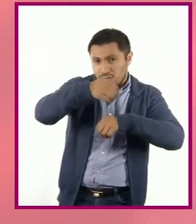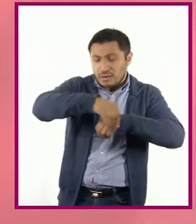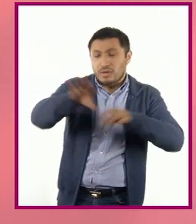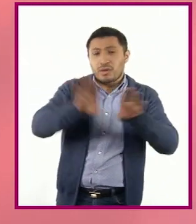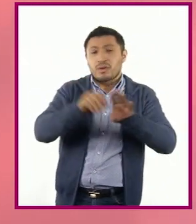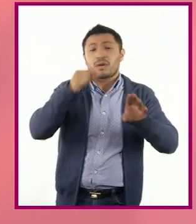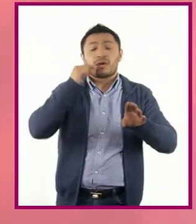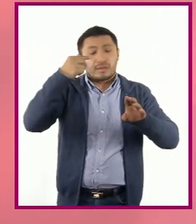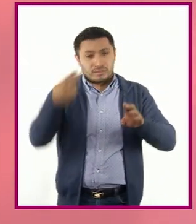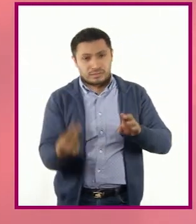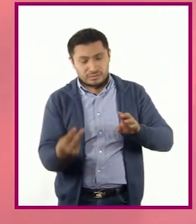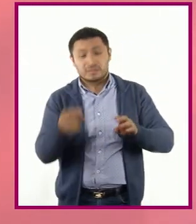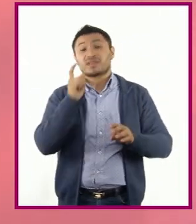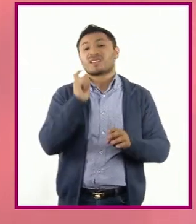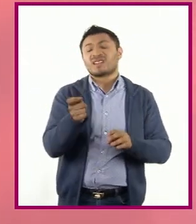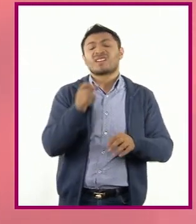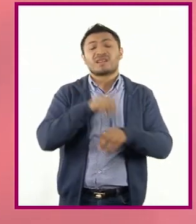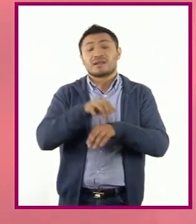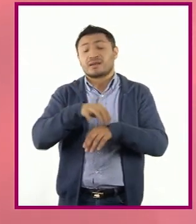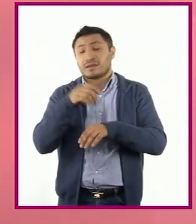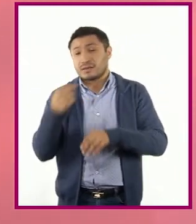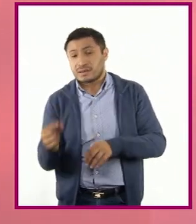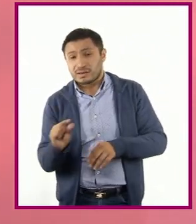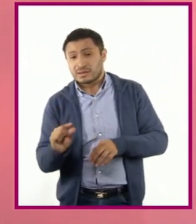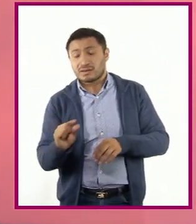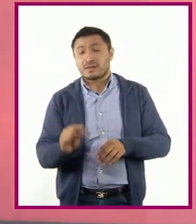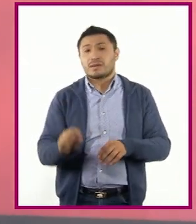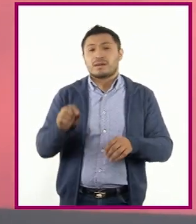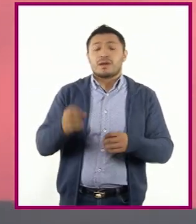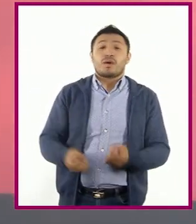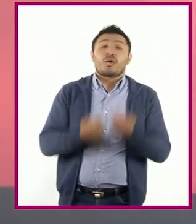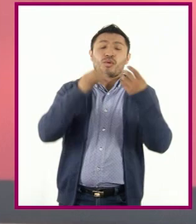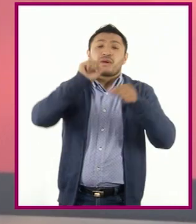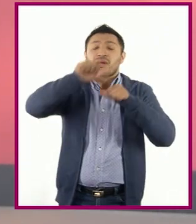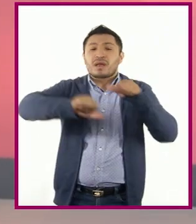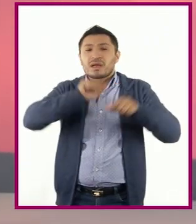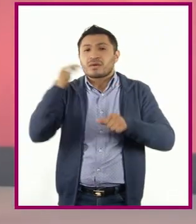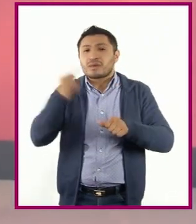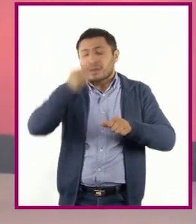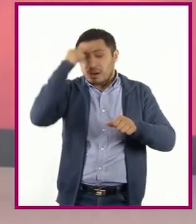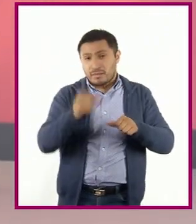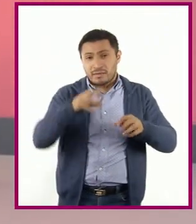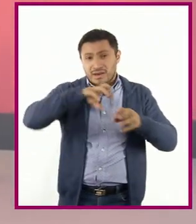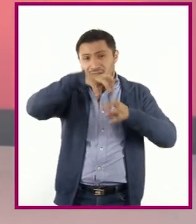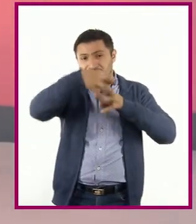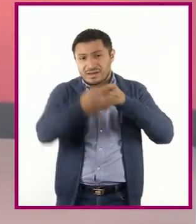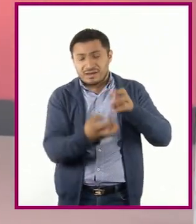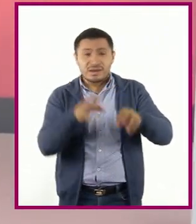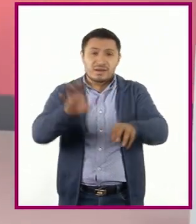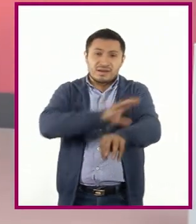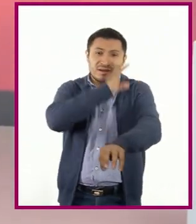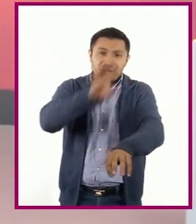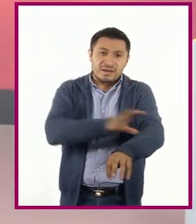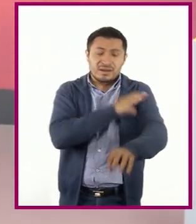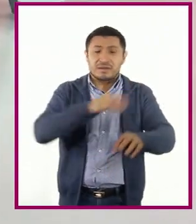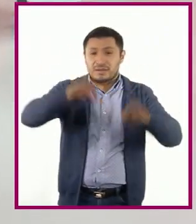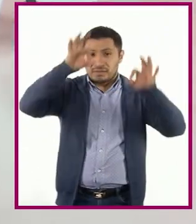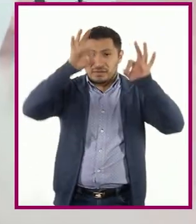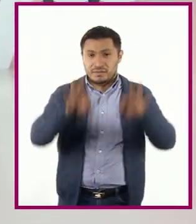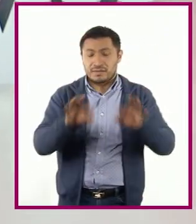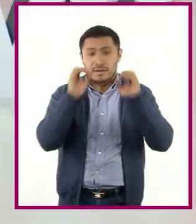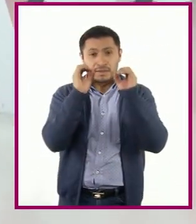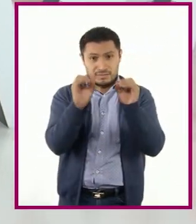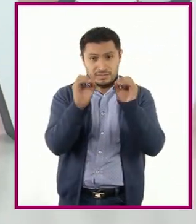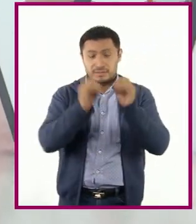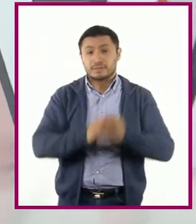aluminio, Al, flúor, F, francio, Fr. Entonces, un elemento se conforma